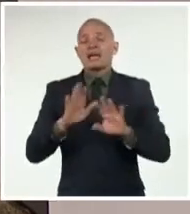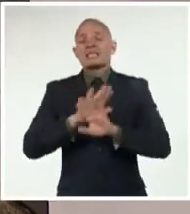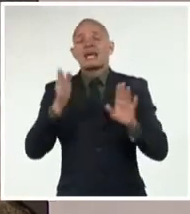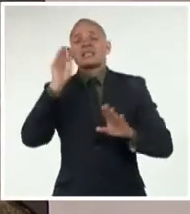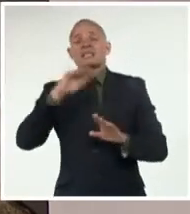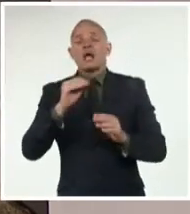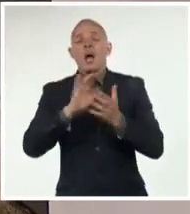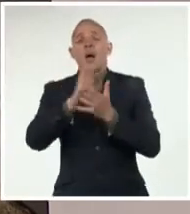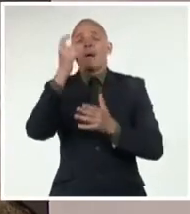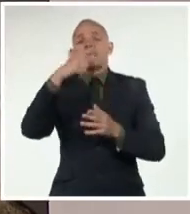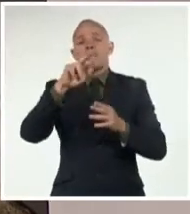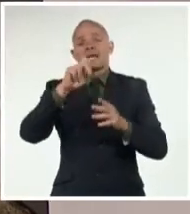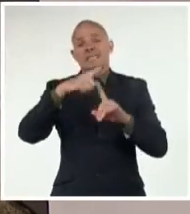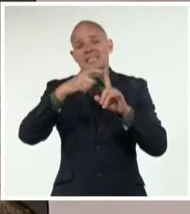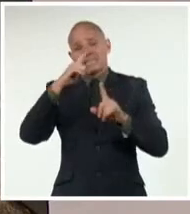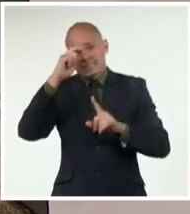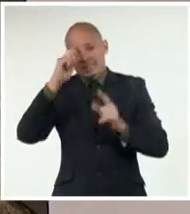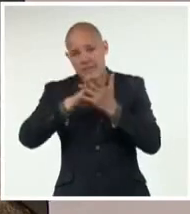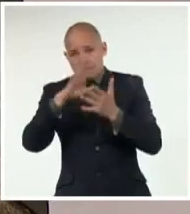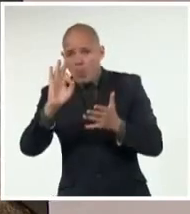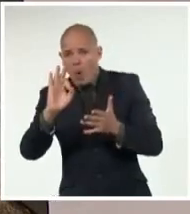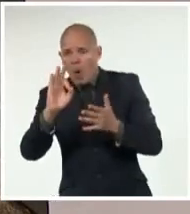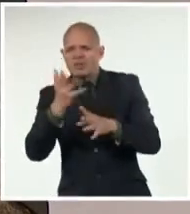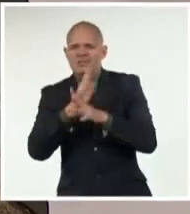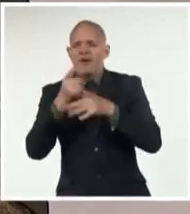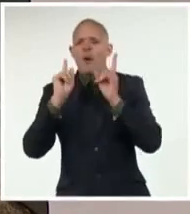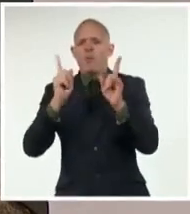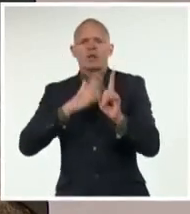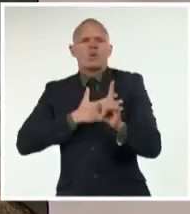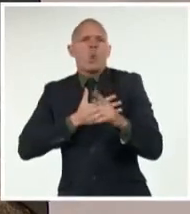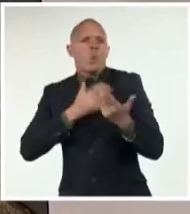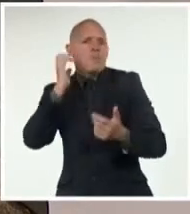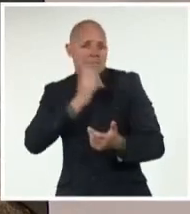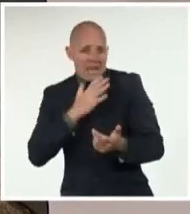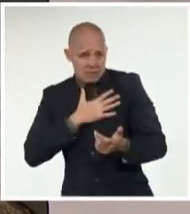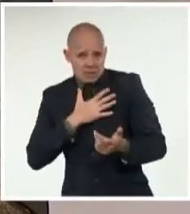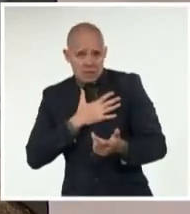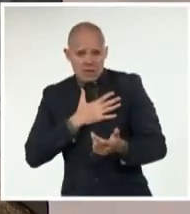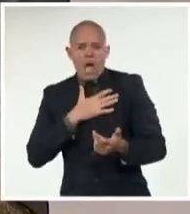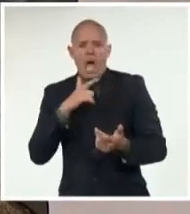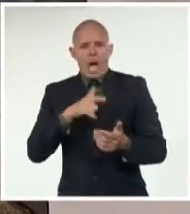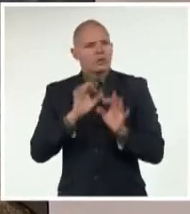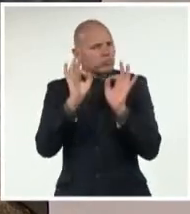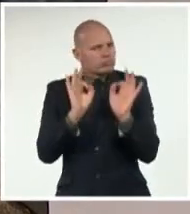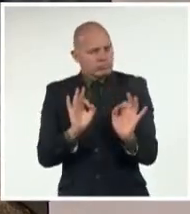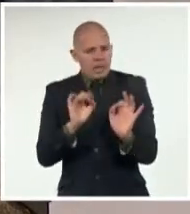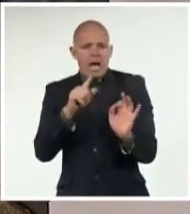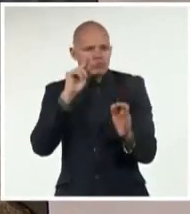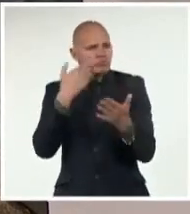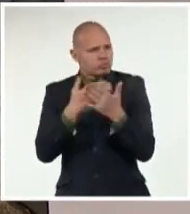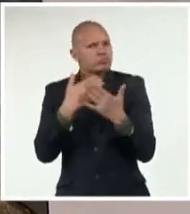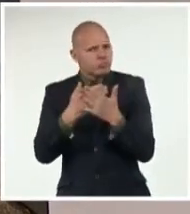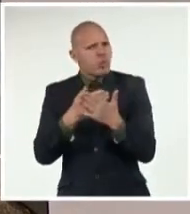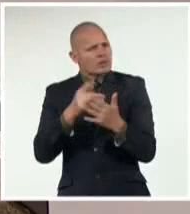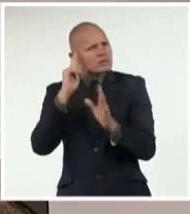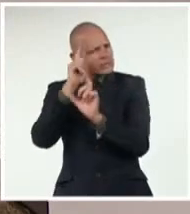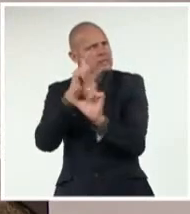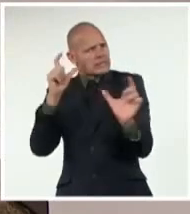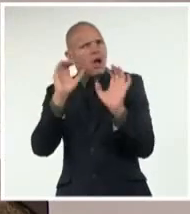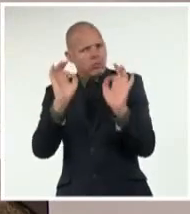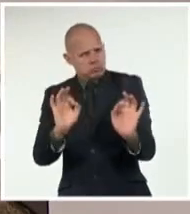desafiados constantemente a confirmar la teoría en la práctica, articulando respuestas